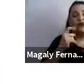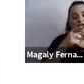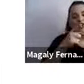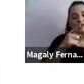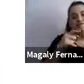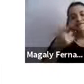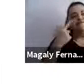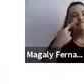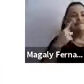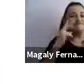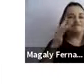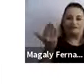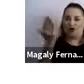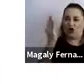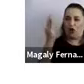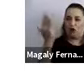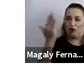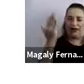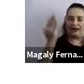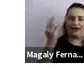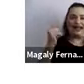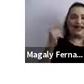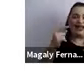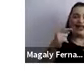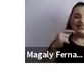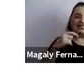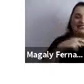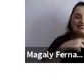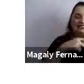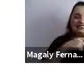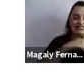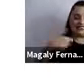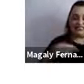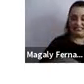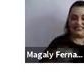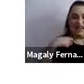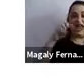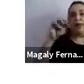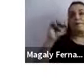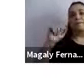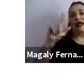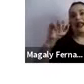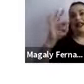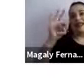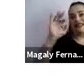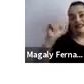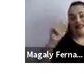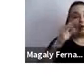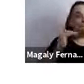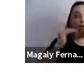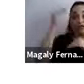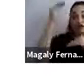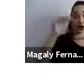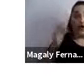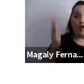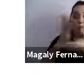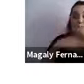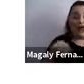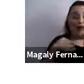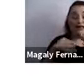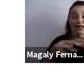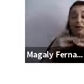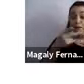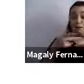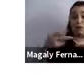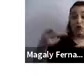caprichosas, cuando comparamos la media de China con la media de Malta, ¿verdad? Y es importante, la mayor parte de las provincias de China